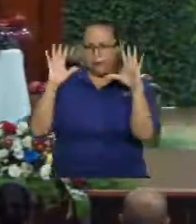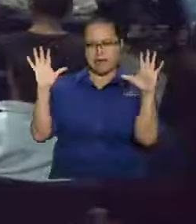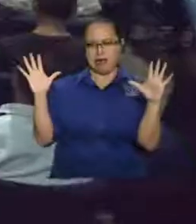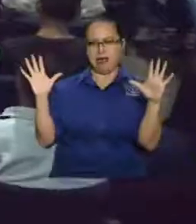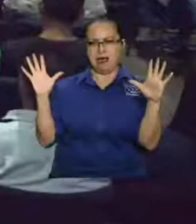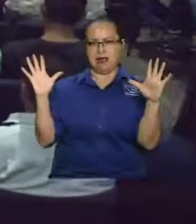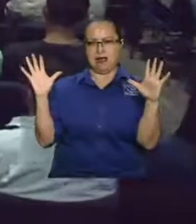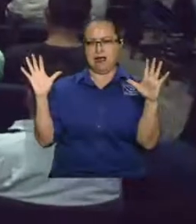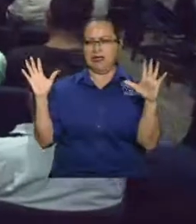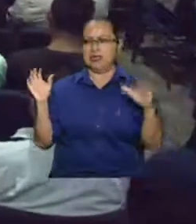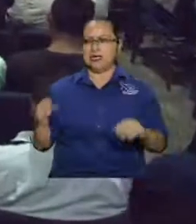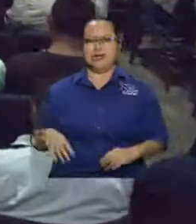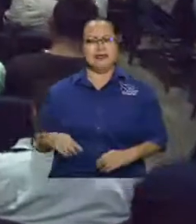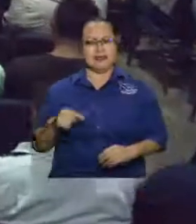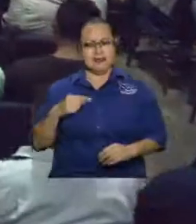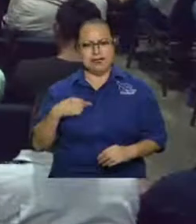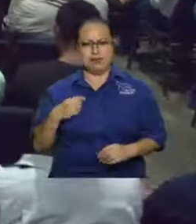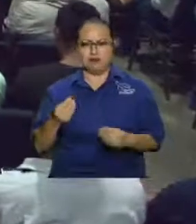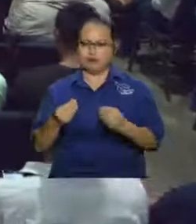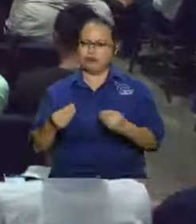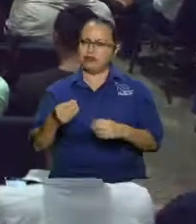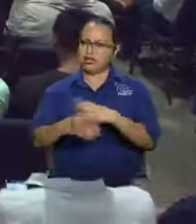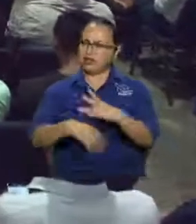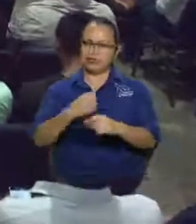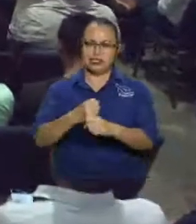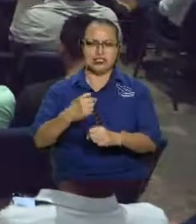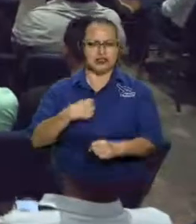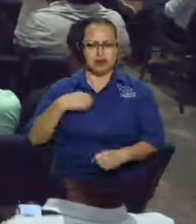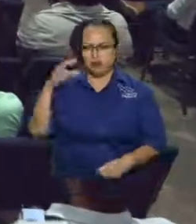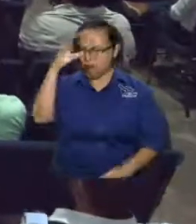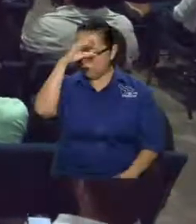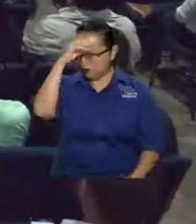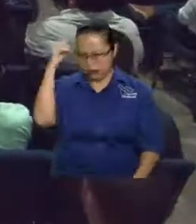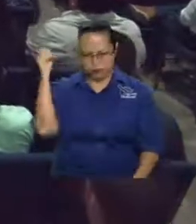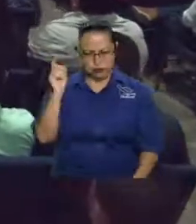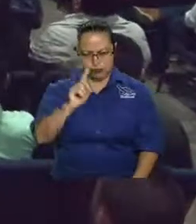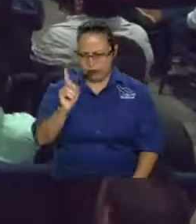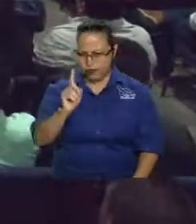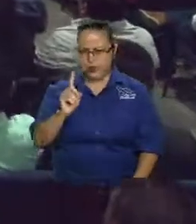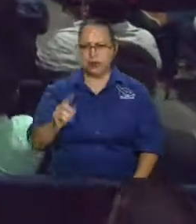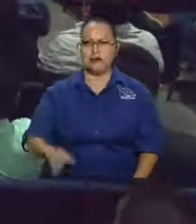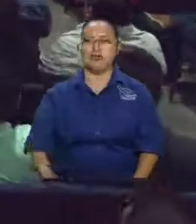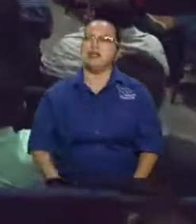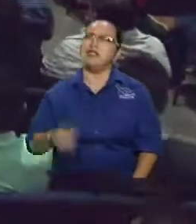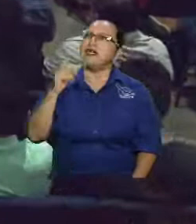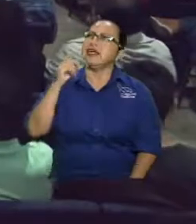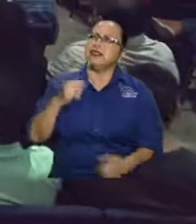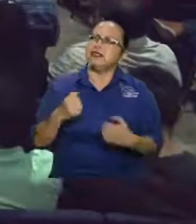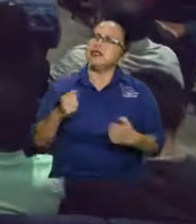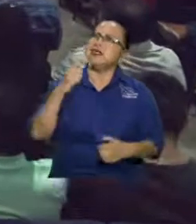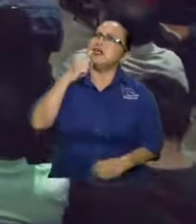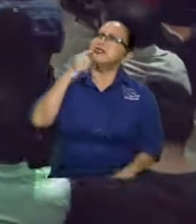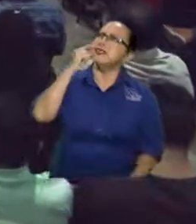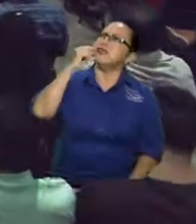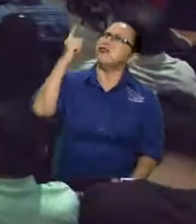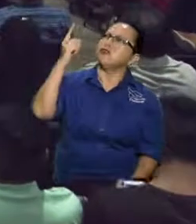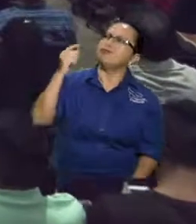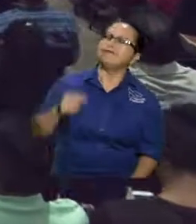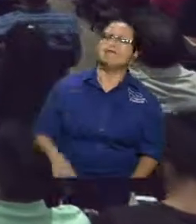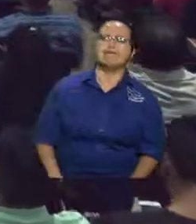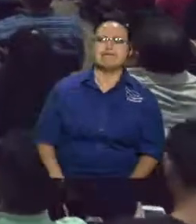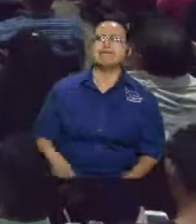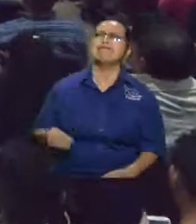asombrado. Tan asombrado que son años, hermano, y no se me olvida. Y entonces yo le dije al Señor: Señor, qué lindo,